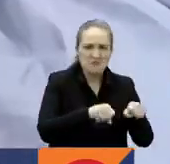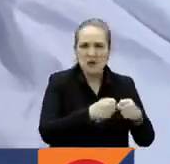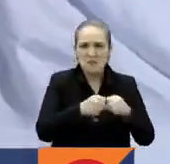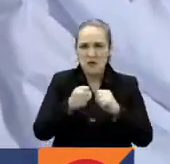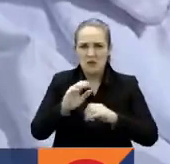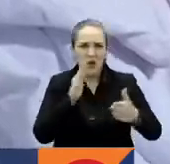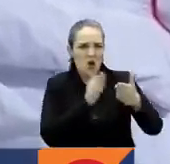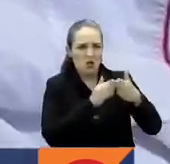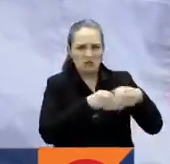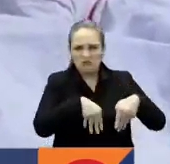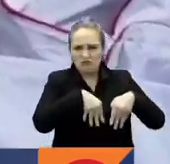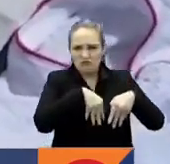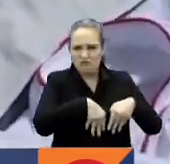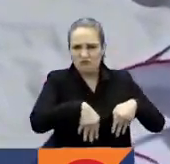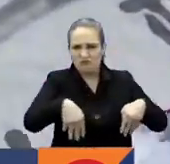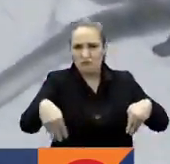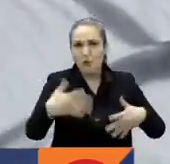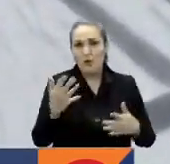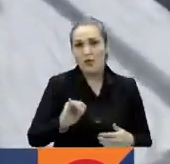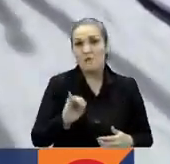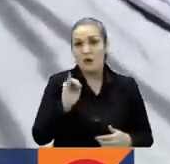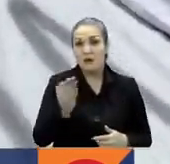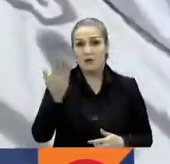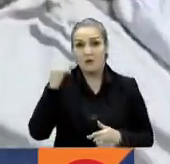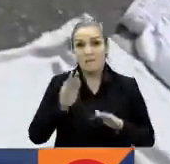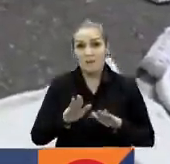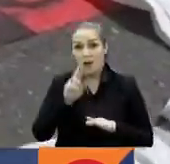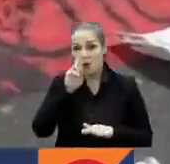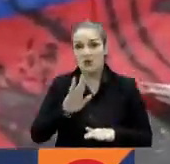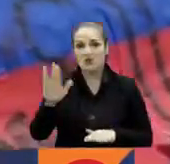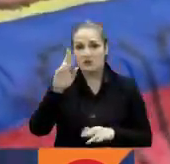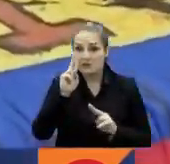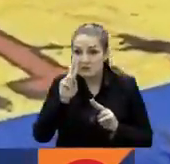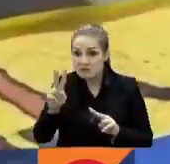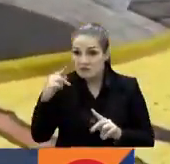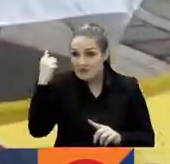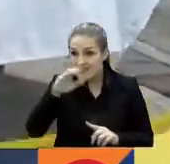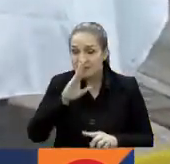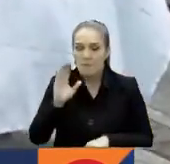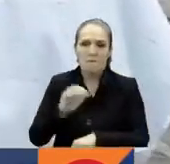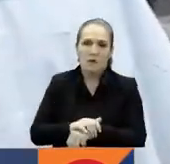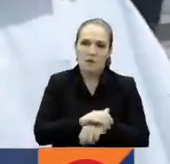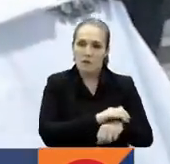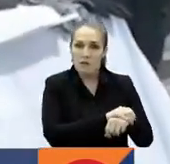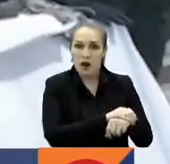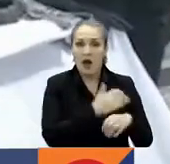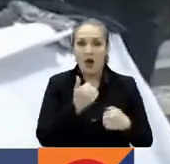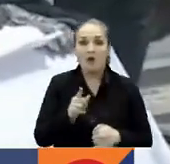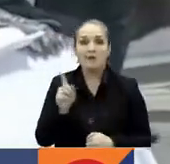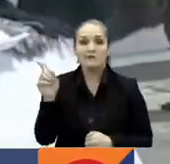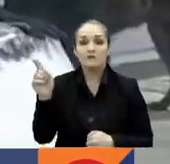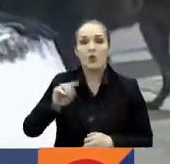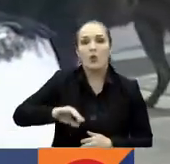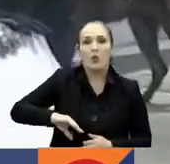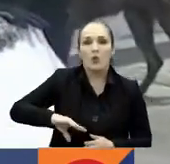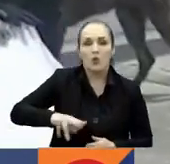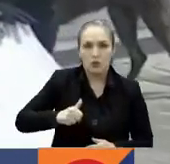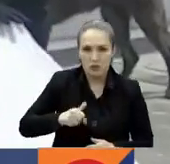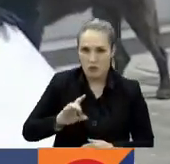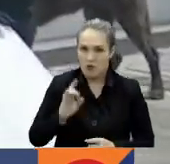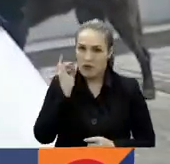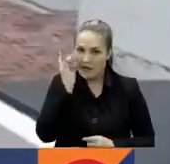y bloqueos de vías durante las protestas durante el paro nacional. Los detenidos serán procesados por los delitos de hurto calificado y